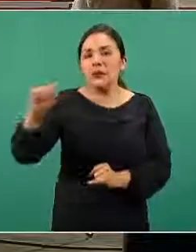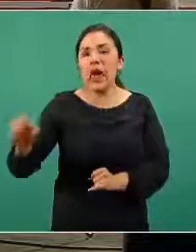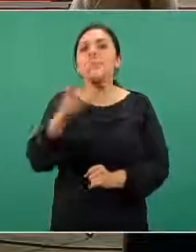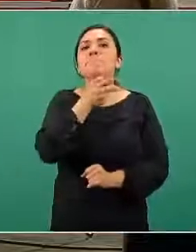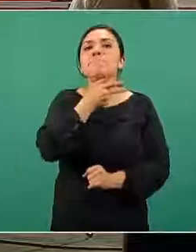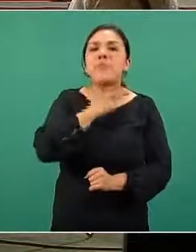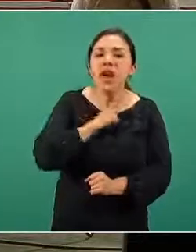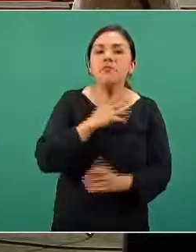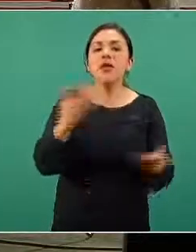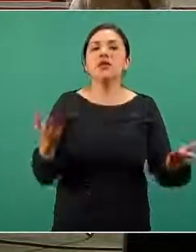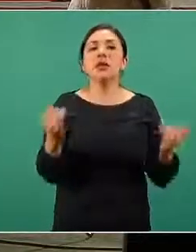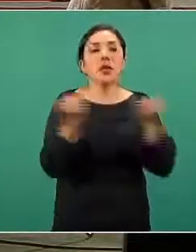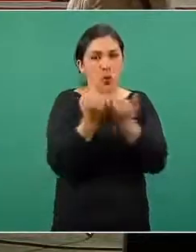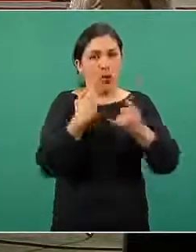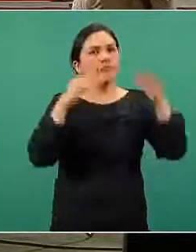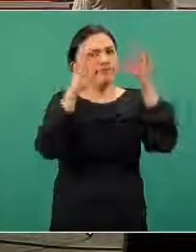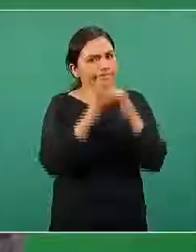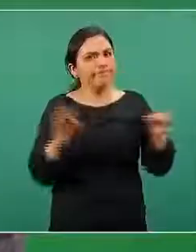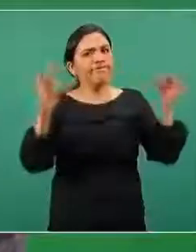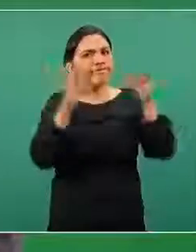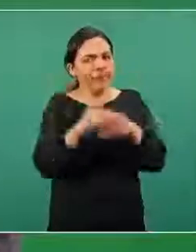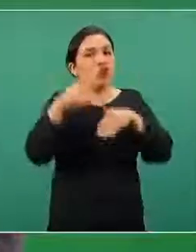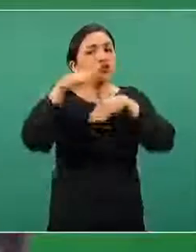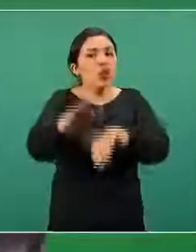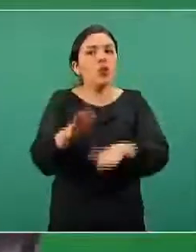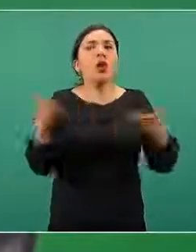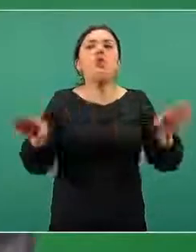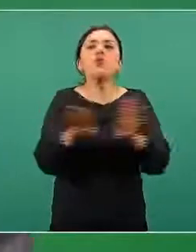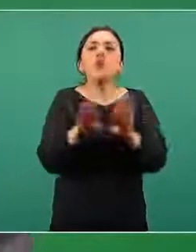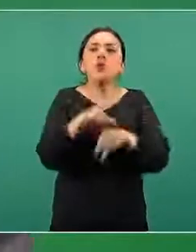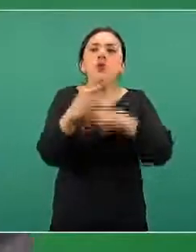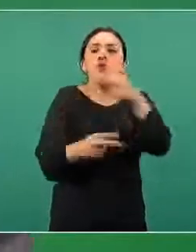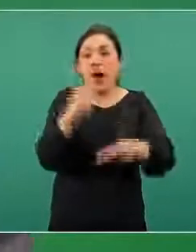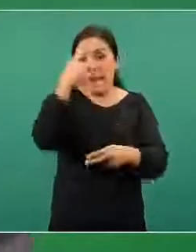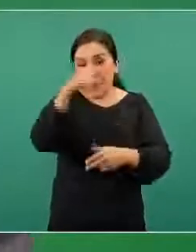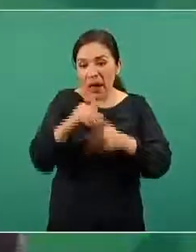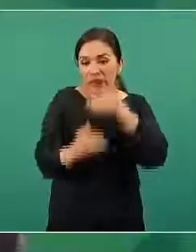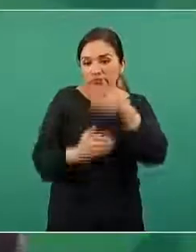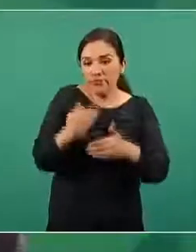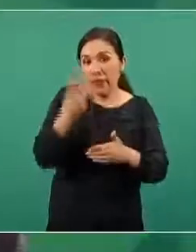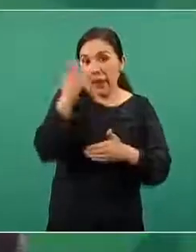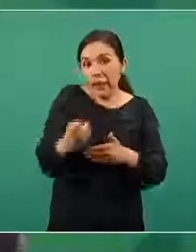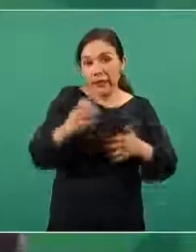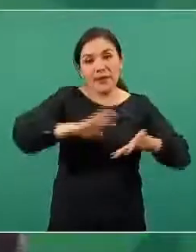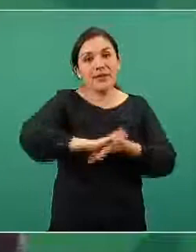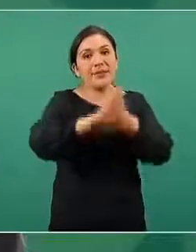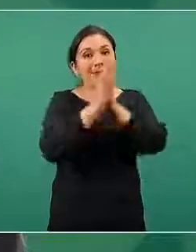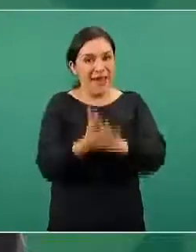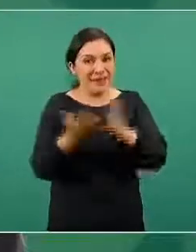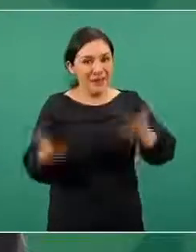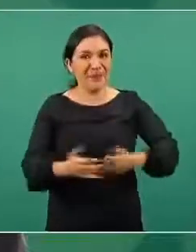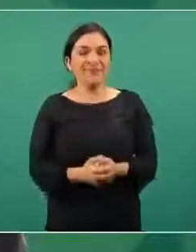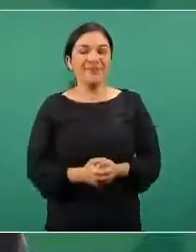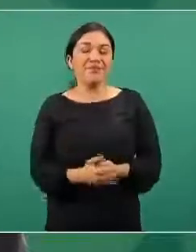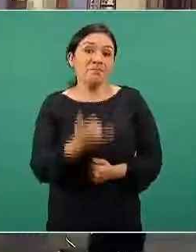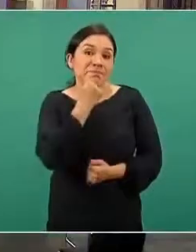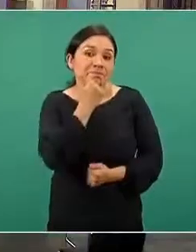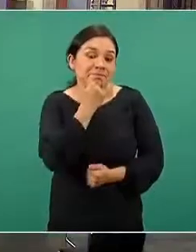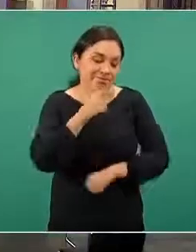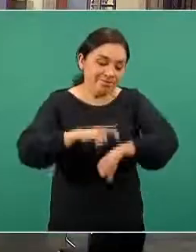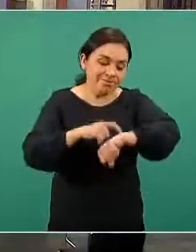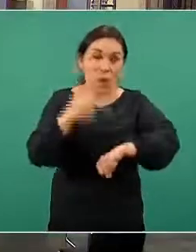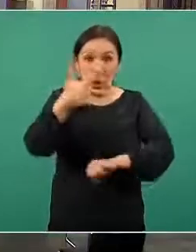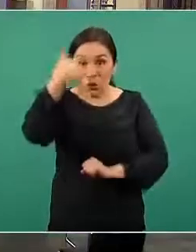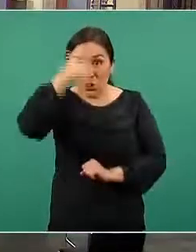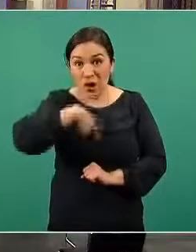Pemex, y vamos a comentar sobre cómo vamos en el avance de esta transformación. Desafortunadamente son las